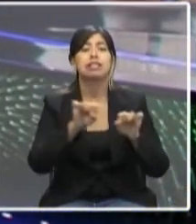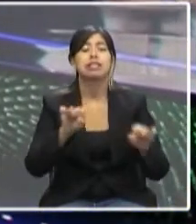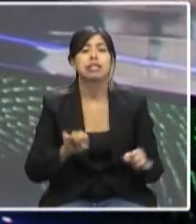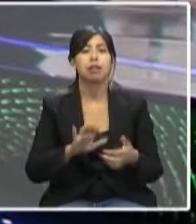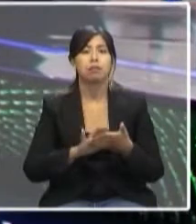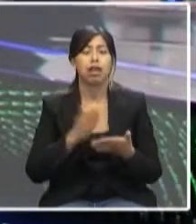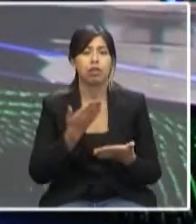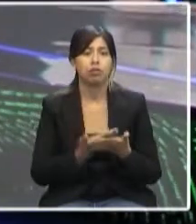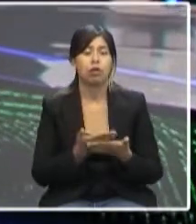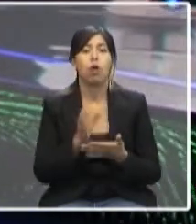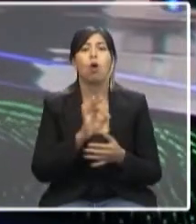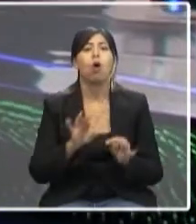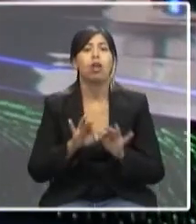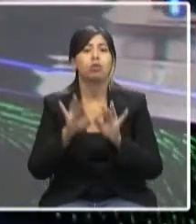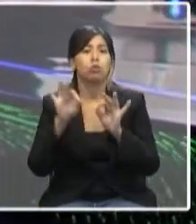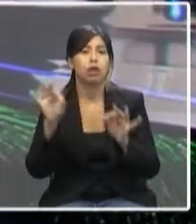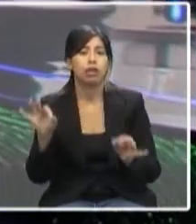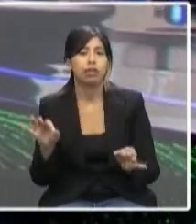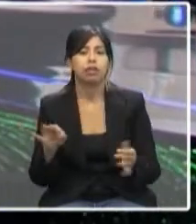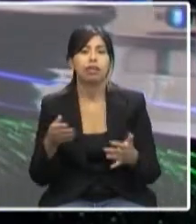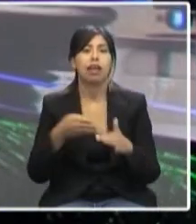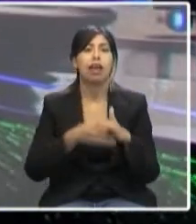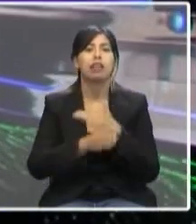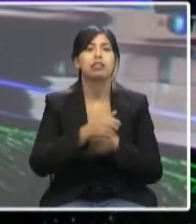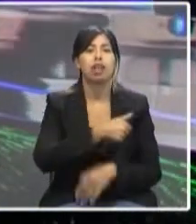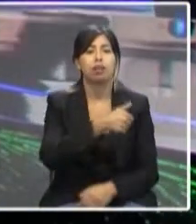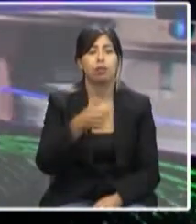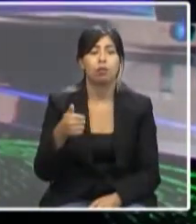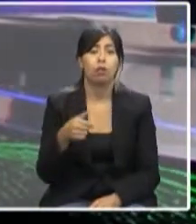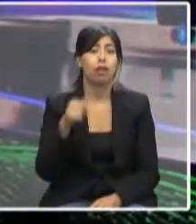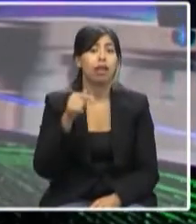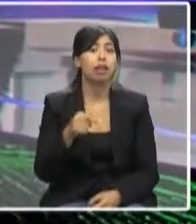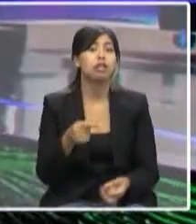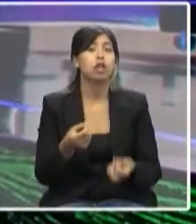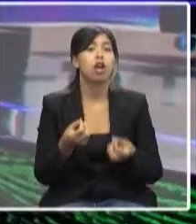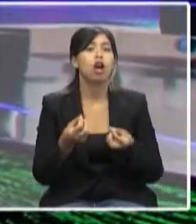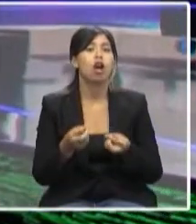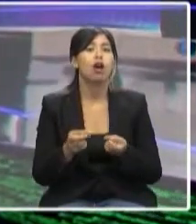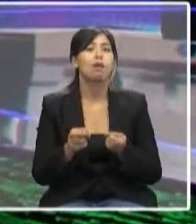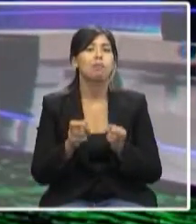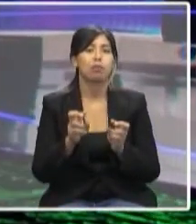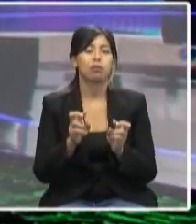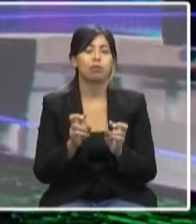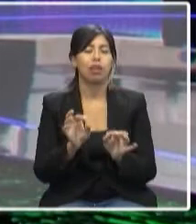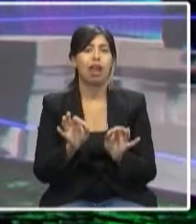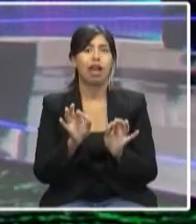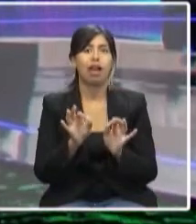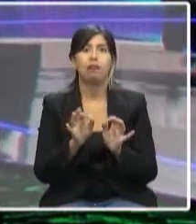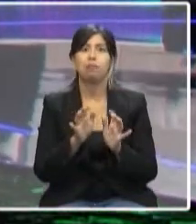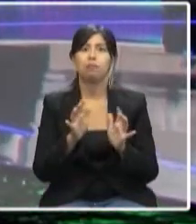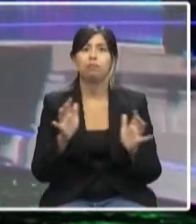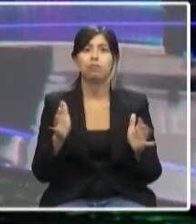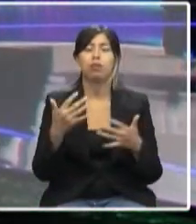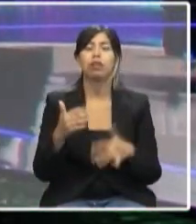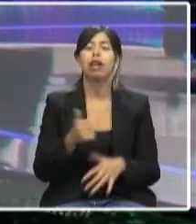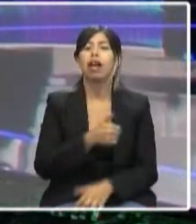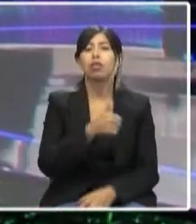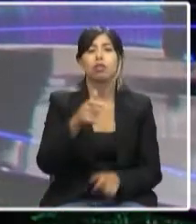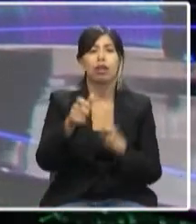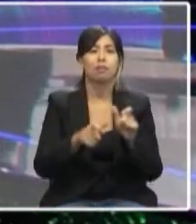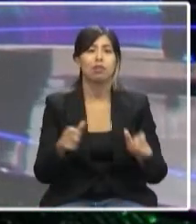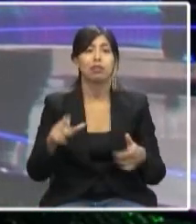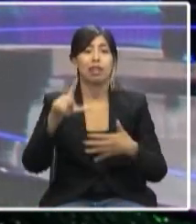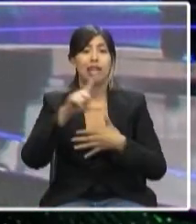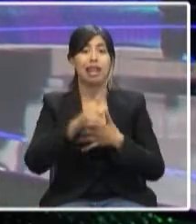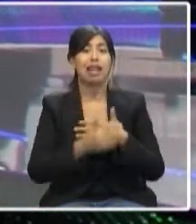nuestros sistemas educativos para proveer acceso para todos. Y eso nos da una oportunidad grandísima a las personas que venimos de